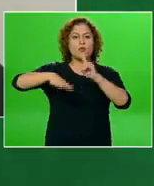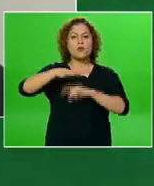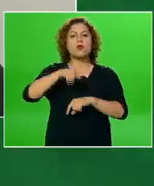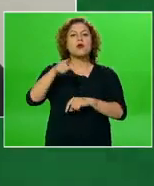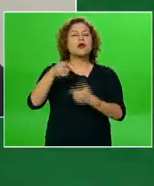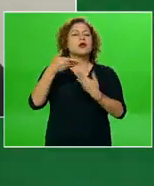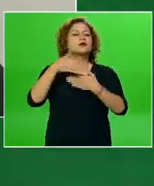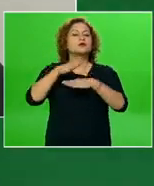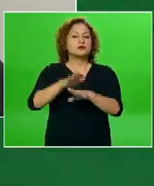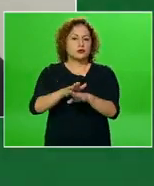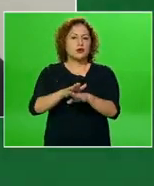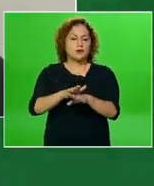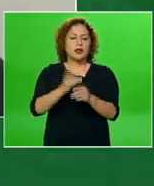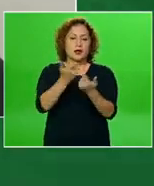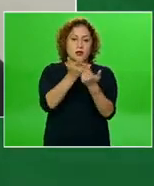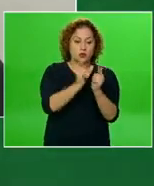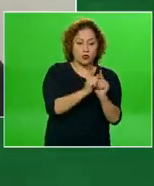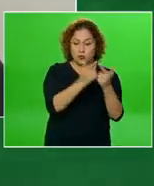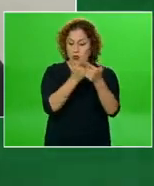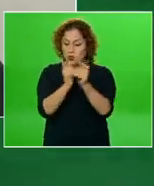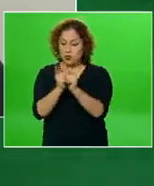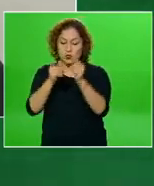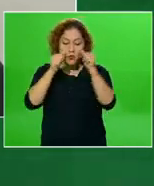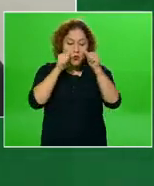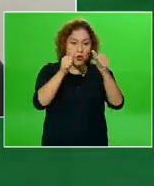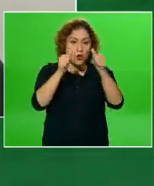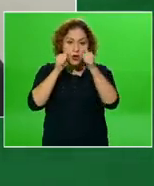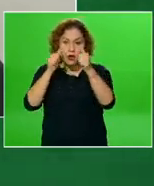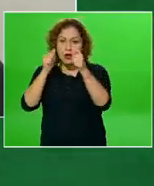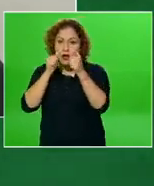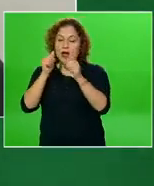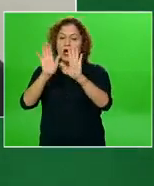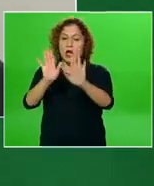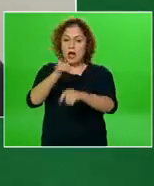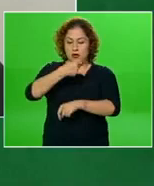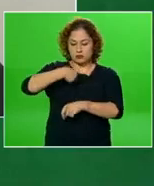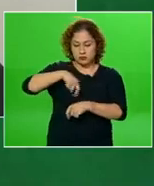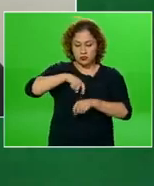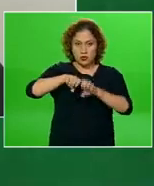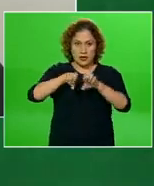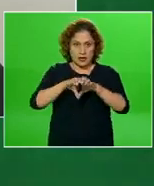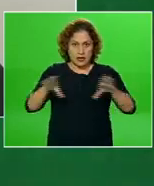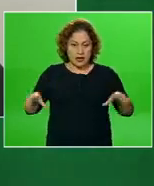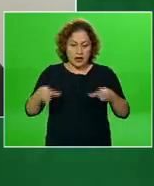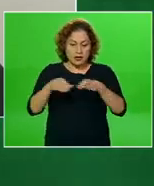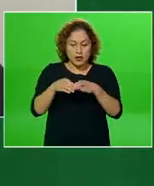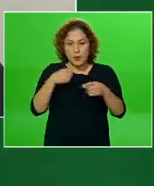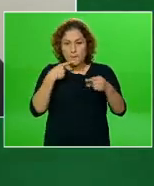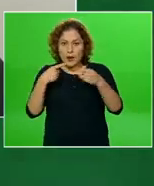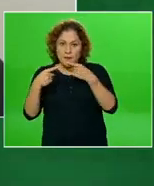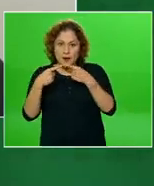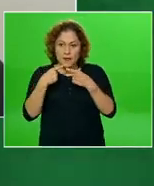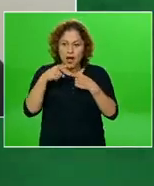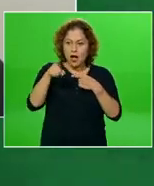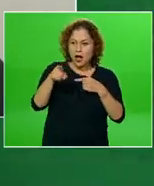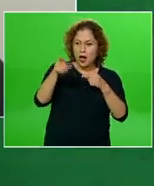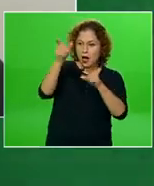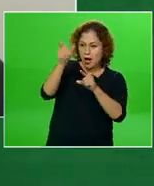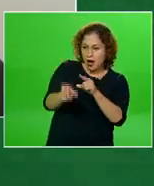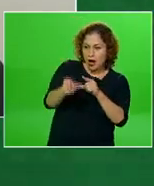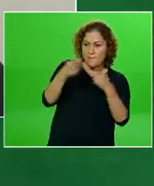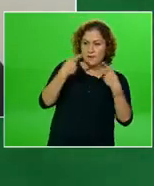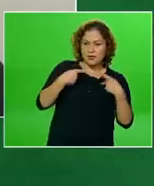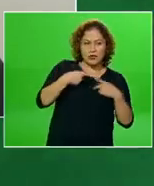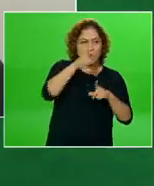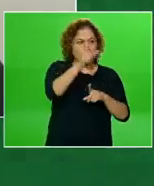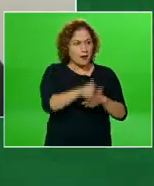de estos grupos y los mismos se siguen estudiando uno de los análisis principales precisamente es que si bien es